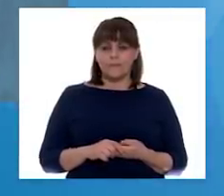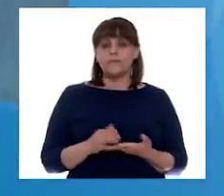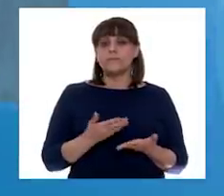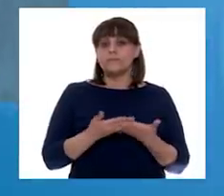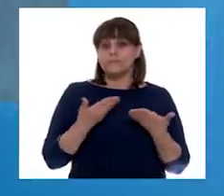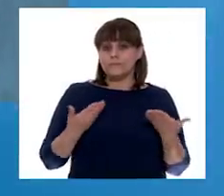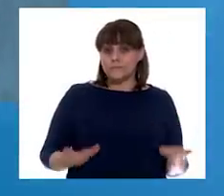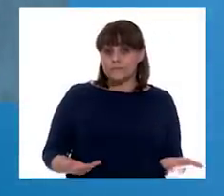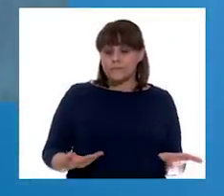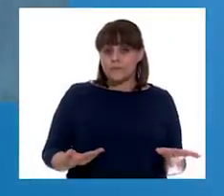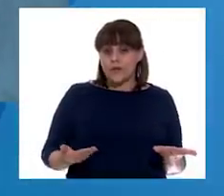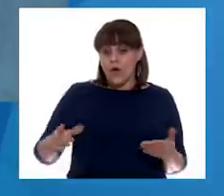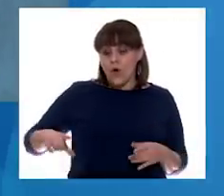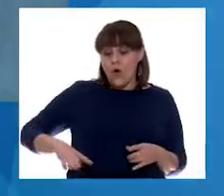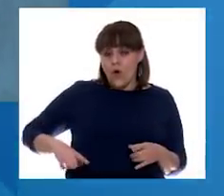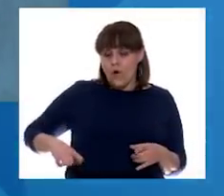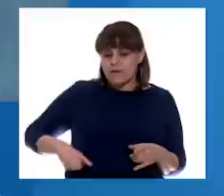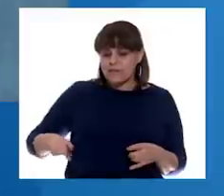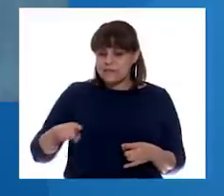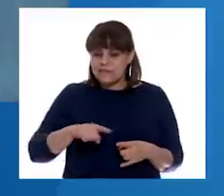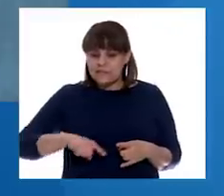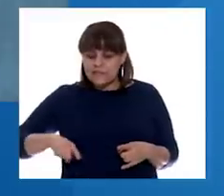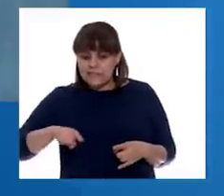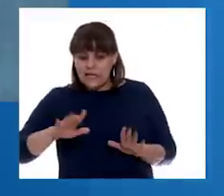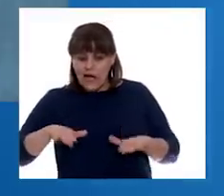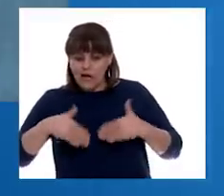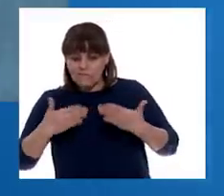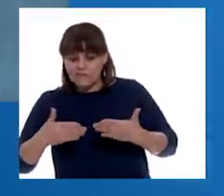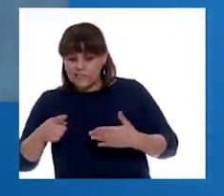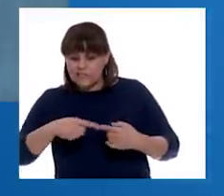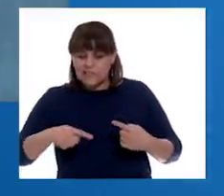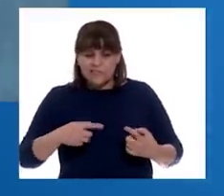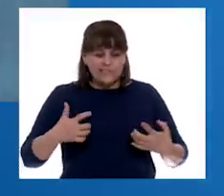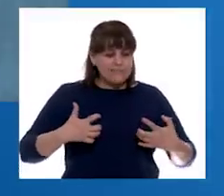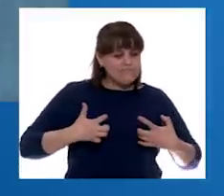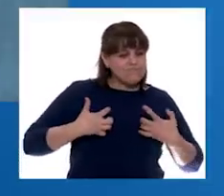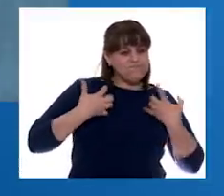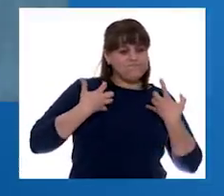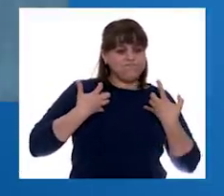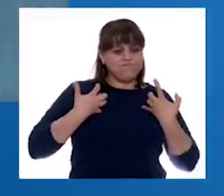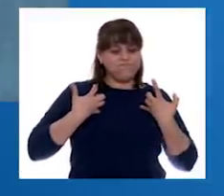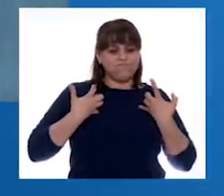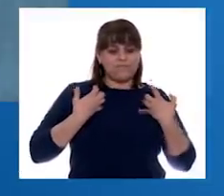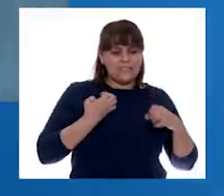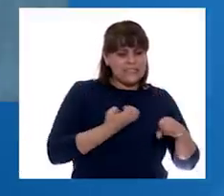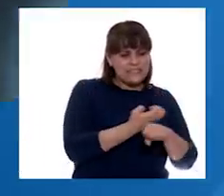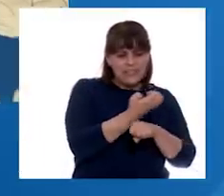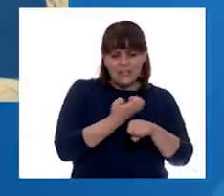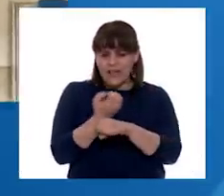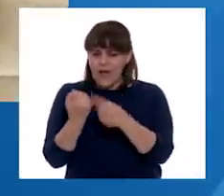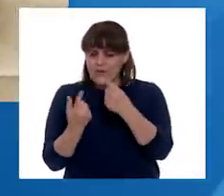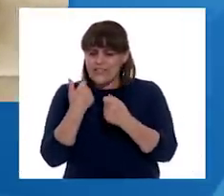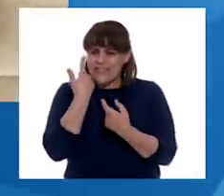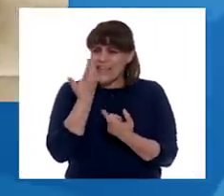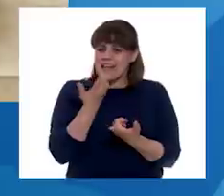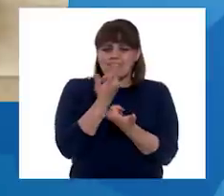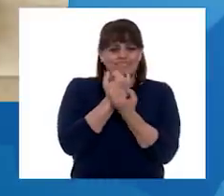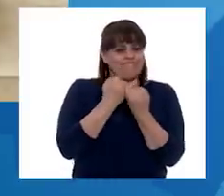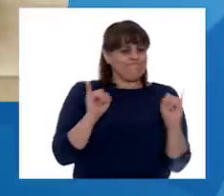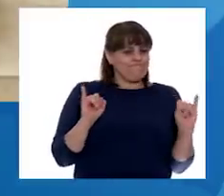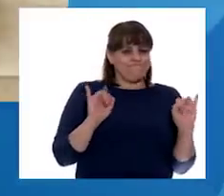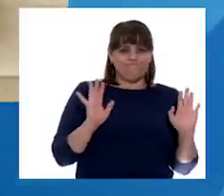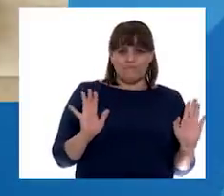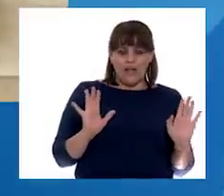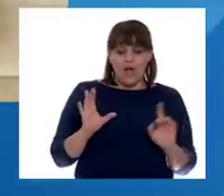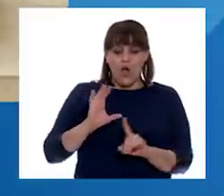Ahora, el gobierno enfrentaba descontento. El territorio estaba reducido y algunos estados aún querían su independencia. El